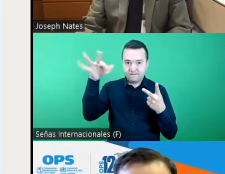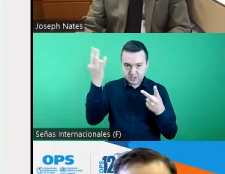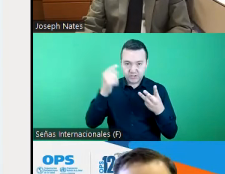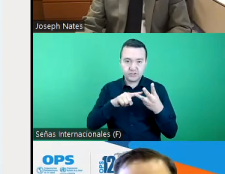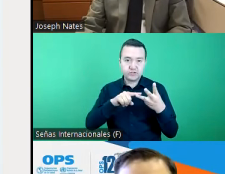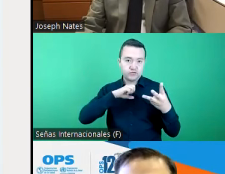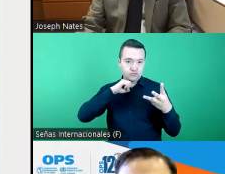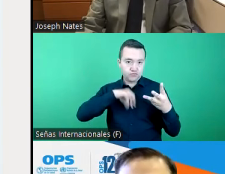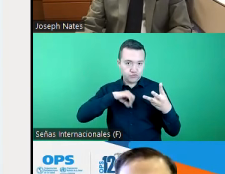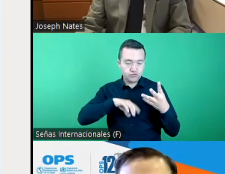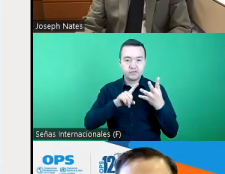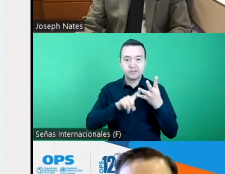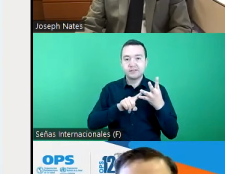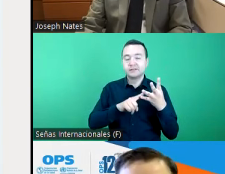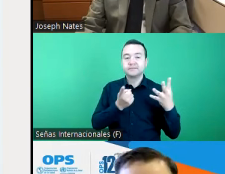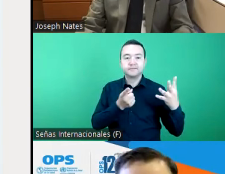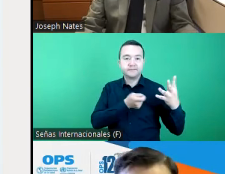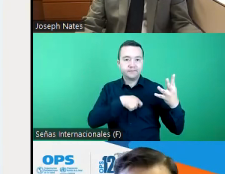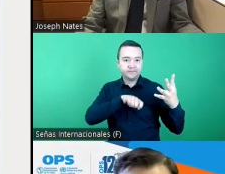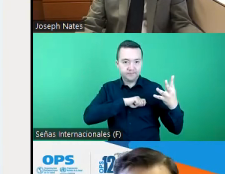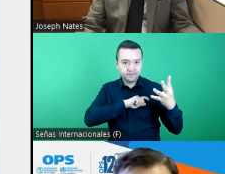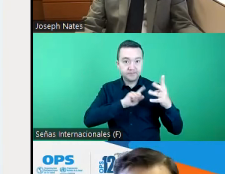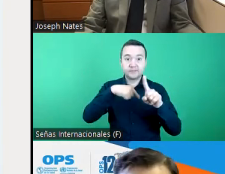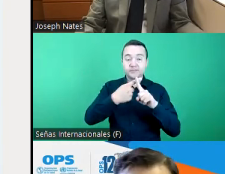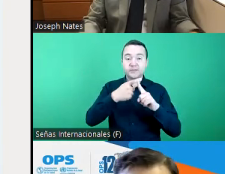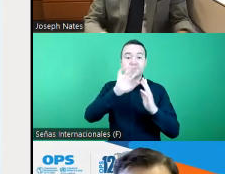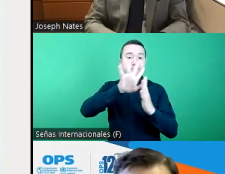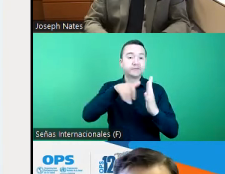español. También al lenguaje de signos.